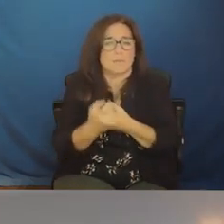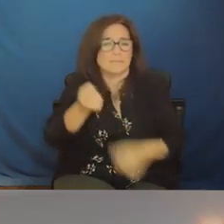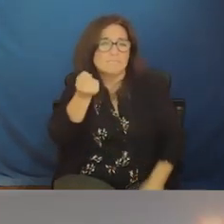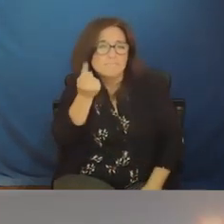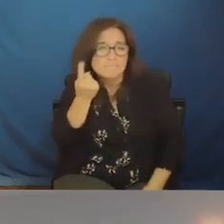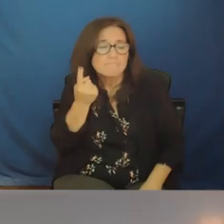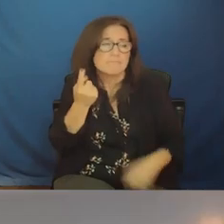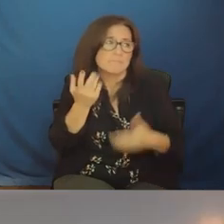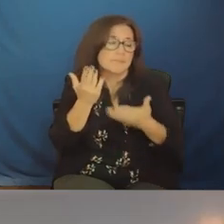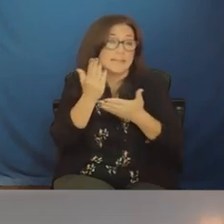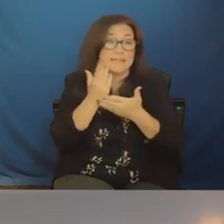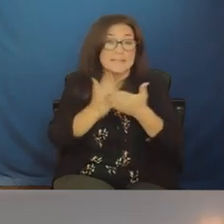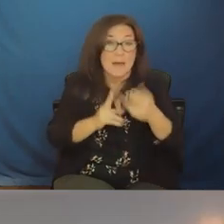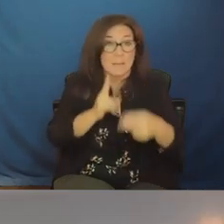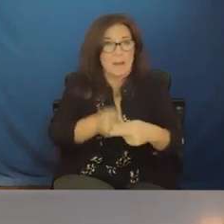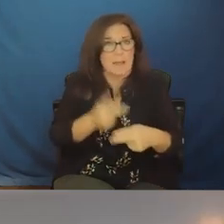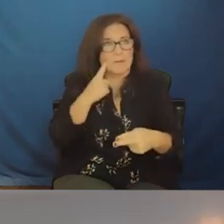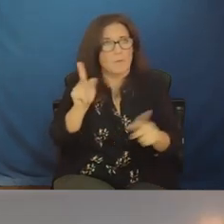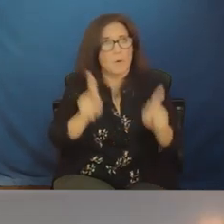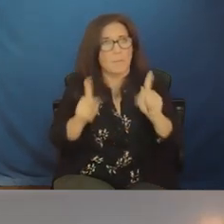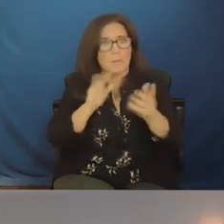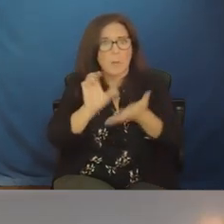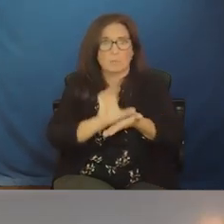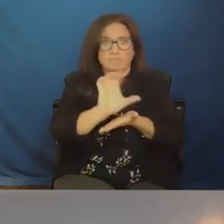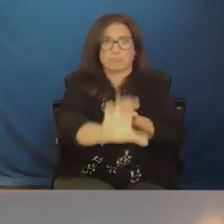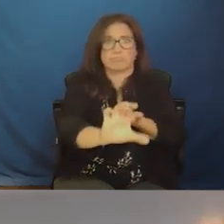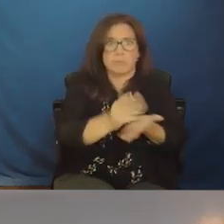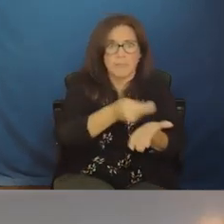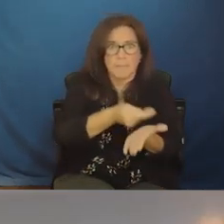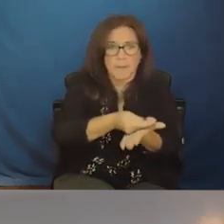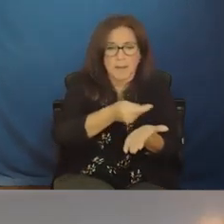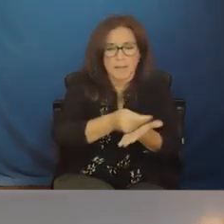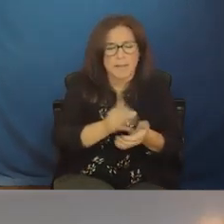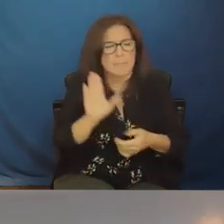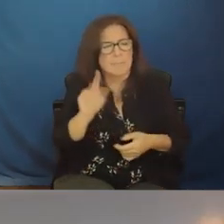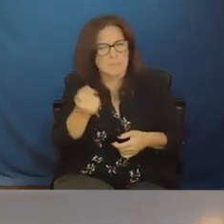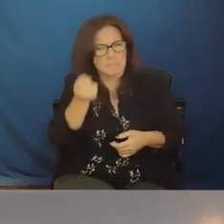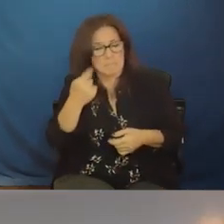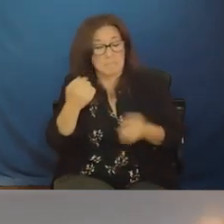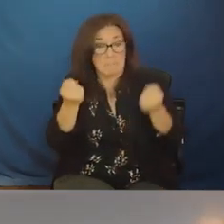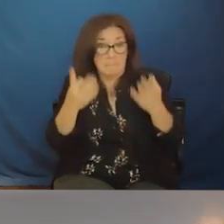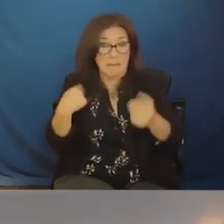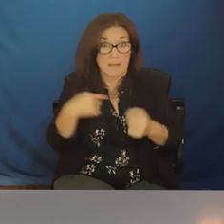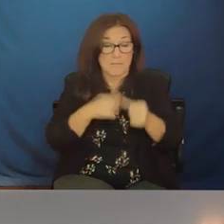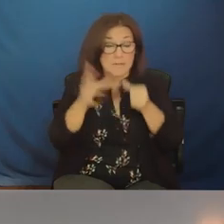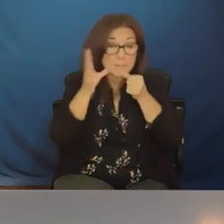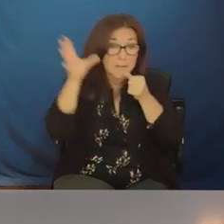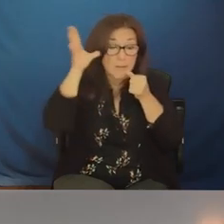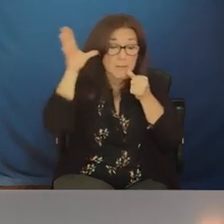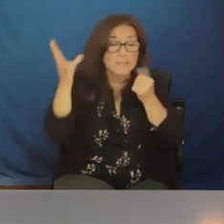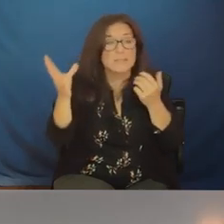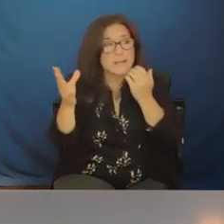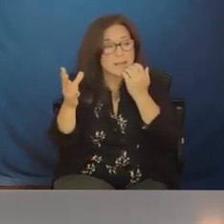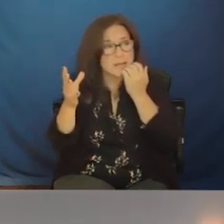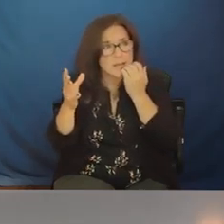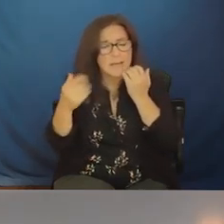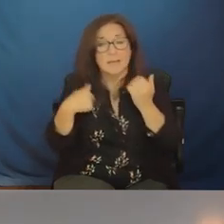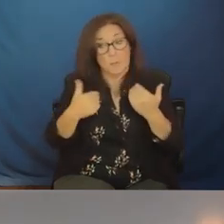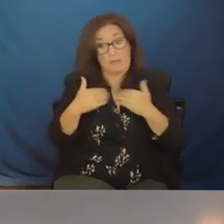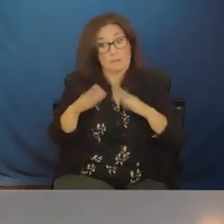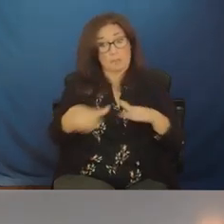escoge el nombre de las personas que dan más dinero pero yo no sé pienso que muchos de nosotros como padres que tenemos estudiantes con